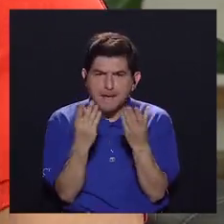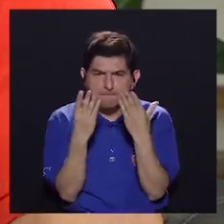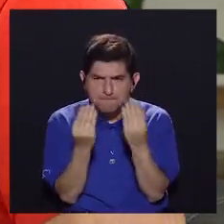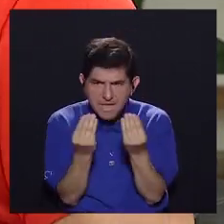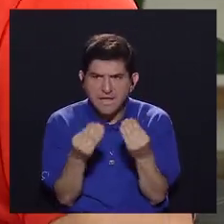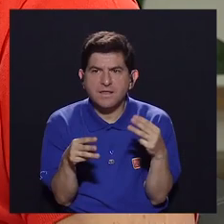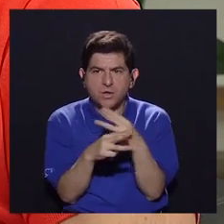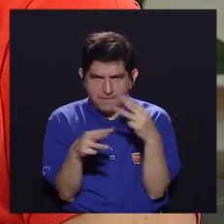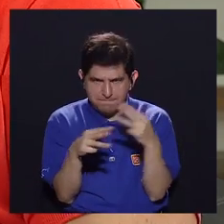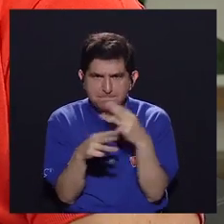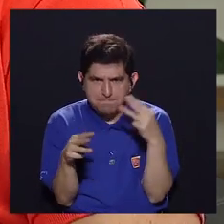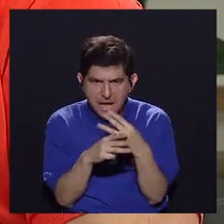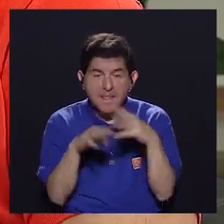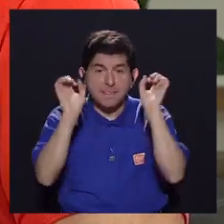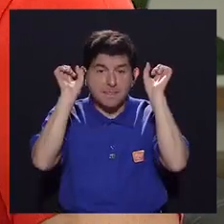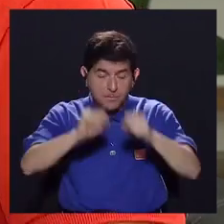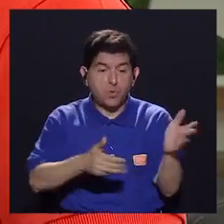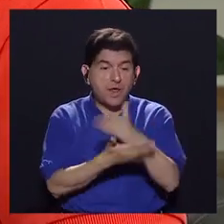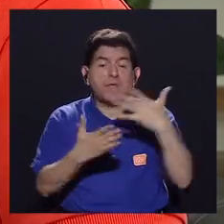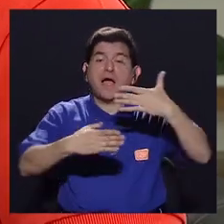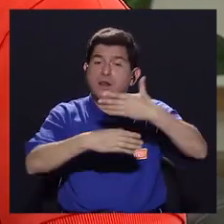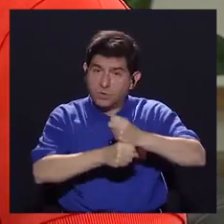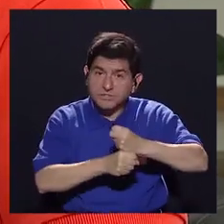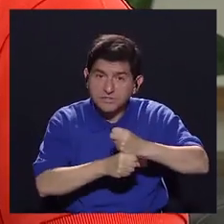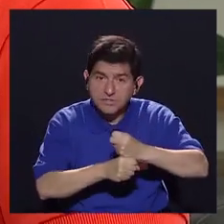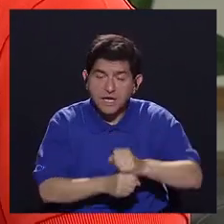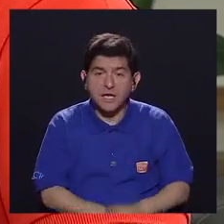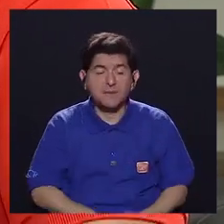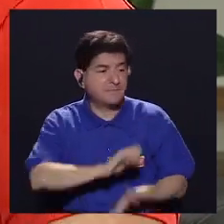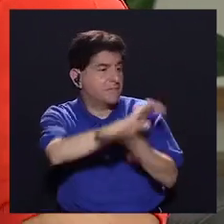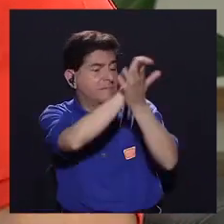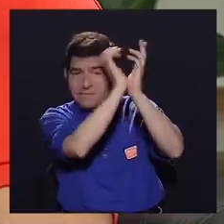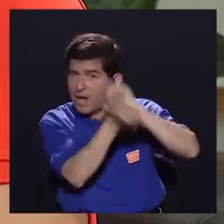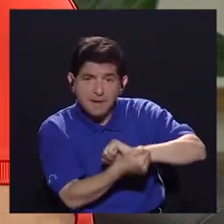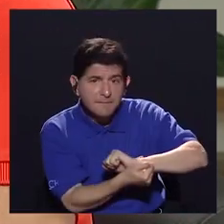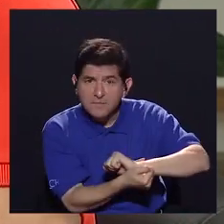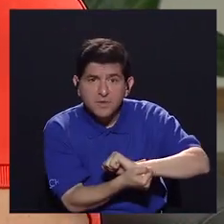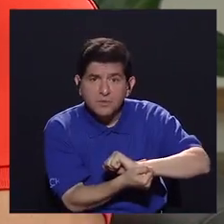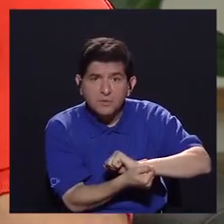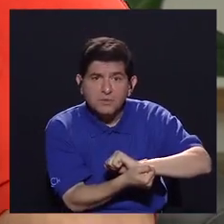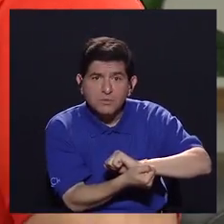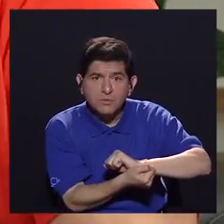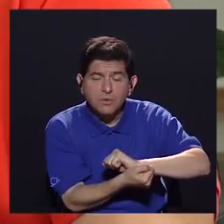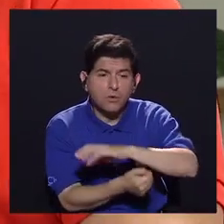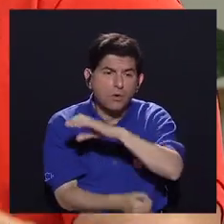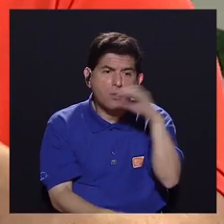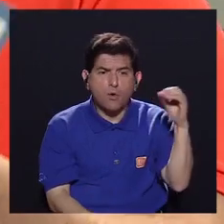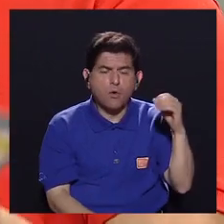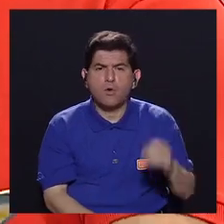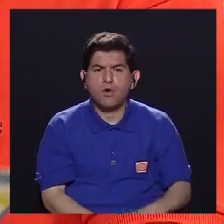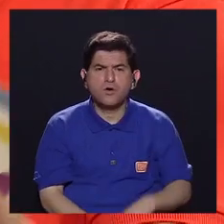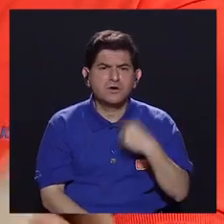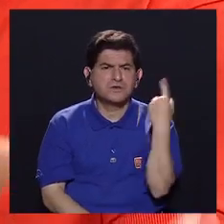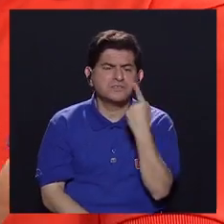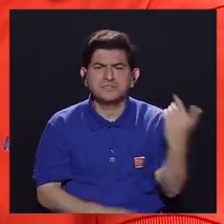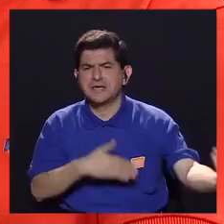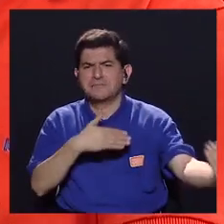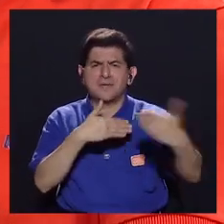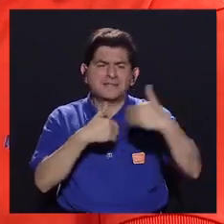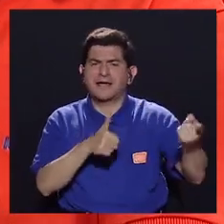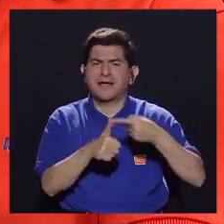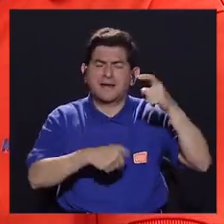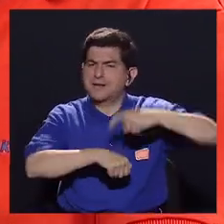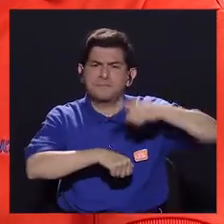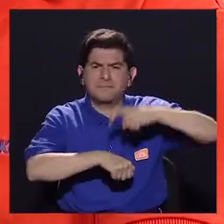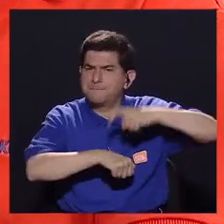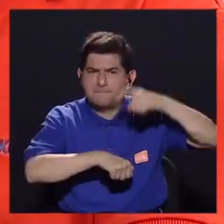miedo hacia la matemática. ¿Se puede hacer algo para revertir eso? Es decir, o hay que atacarlo siempre desde